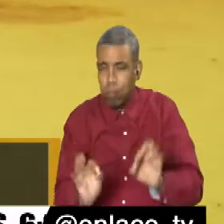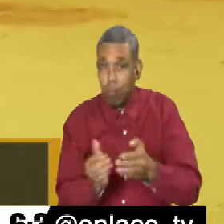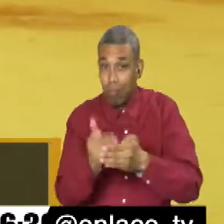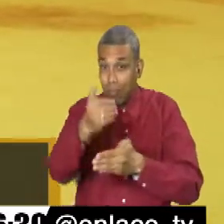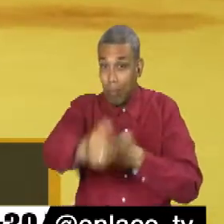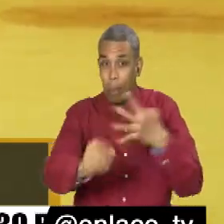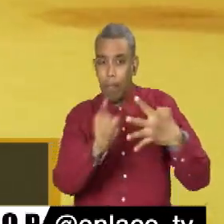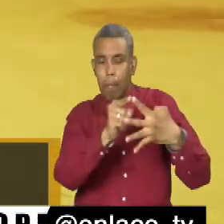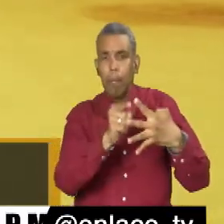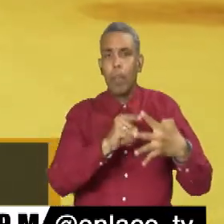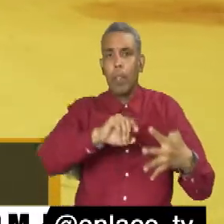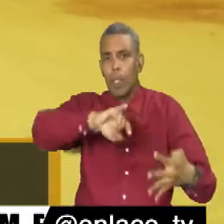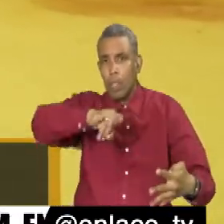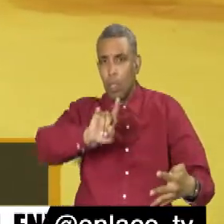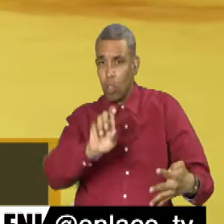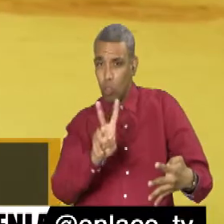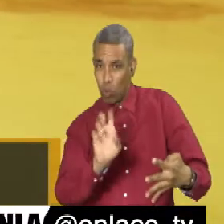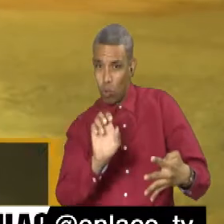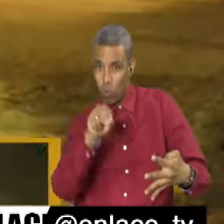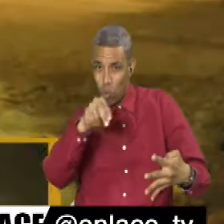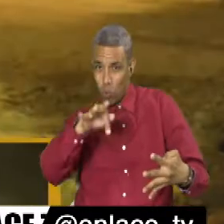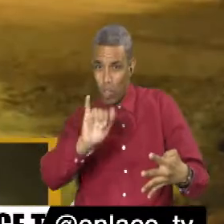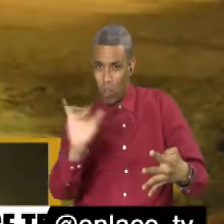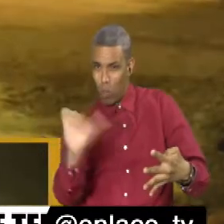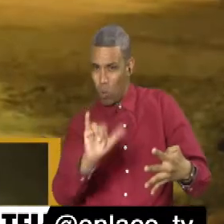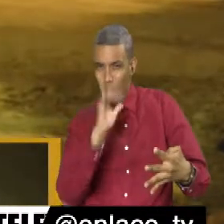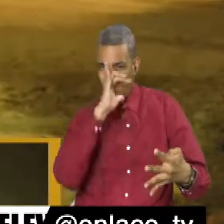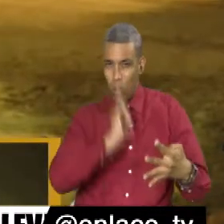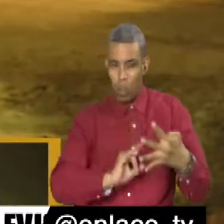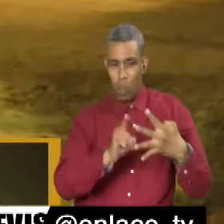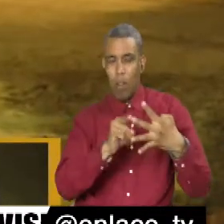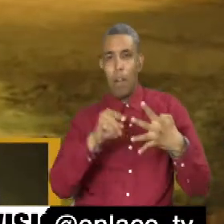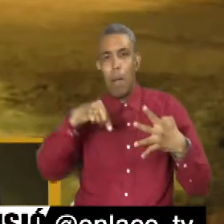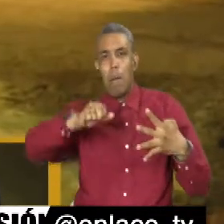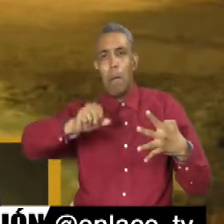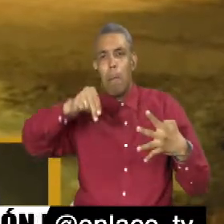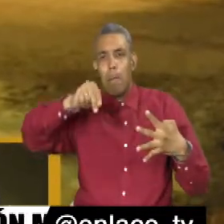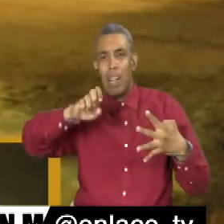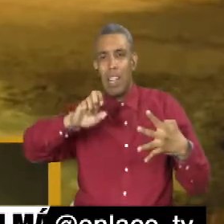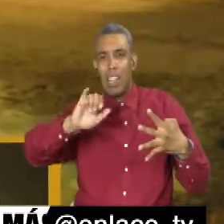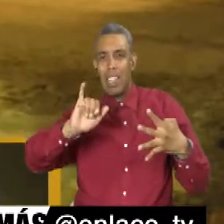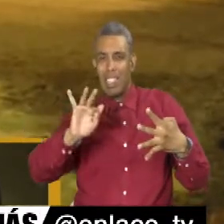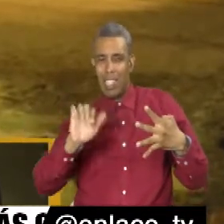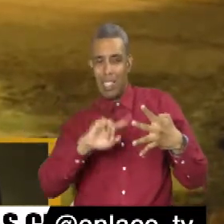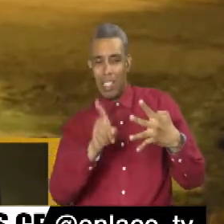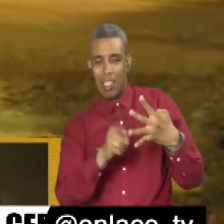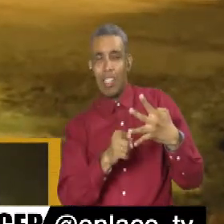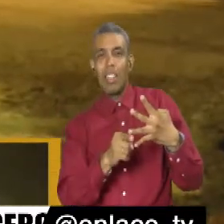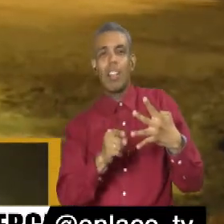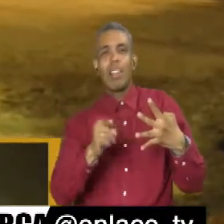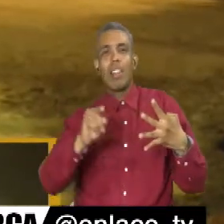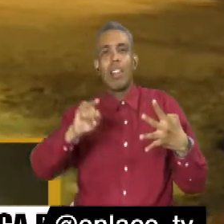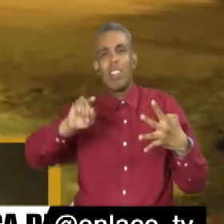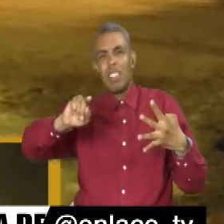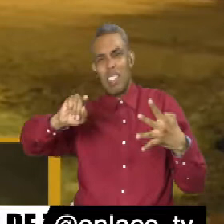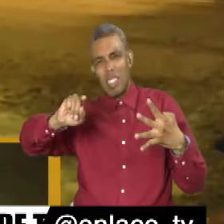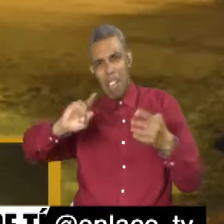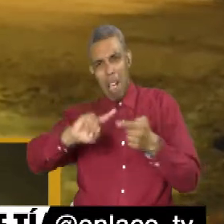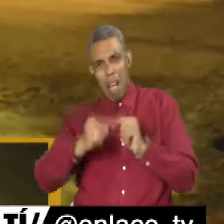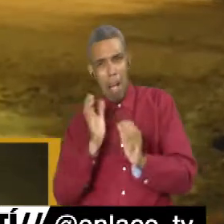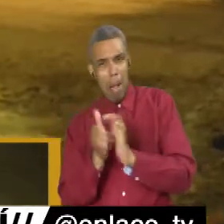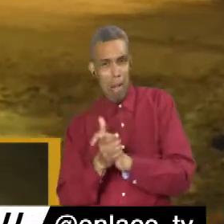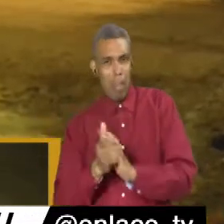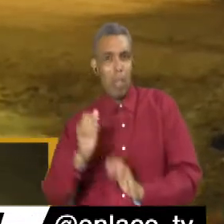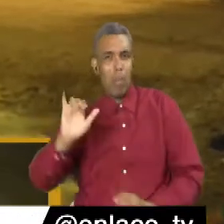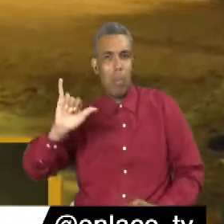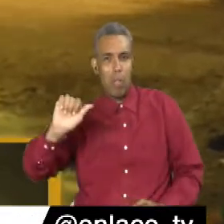Juventus, Panitas, Alestar y los amigos de Yacer. Esos son los clasificados a las semifinales, las cuales se